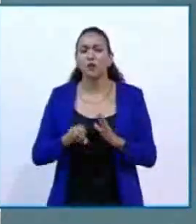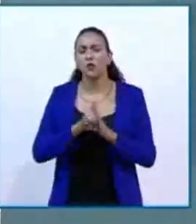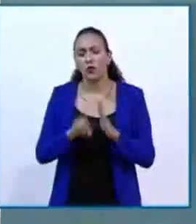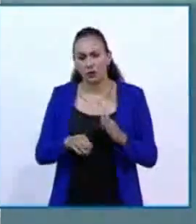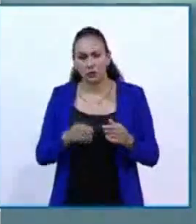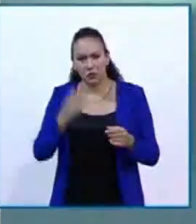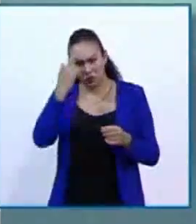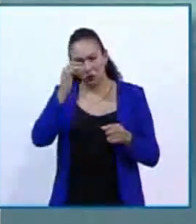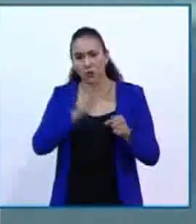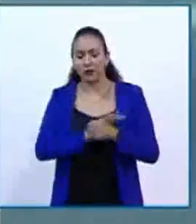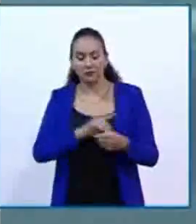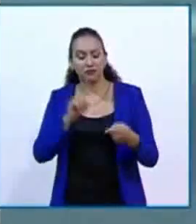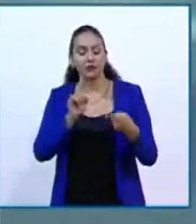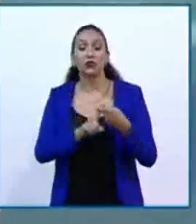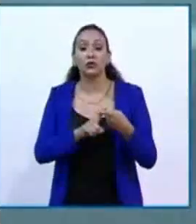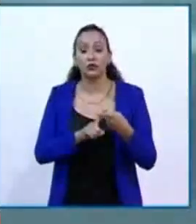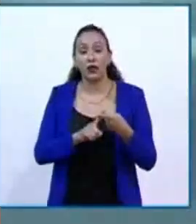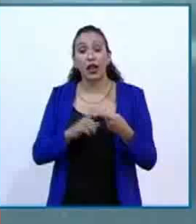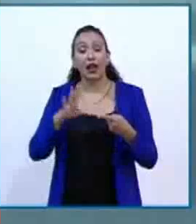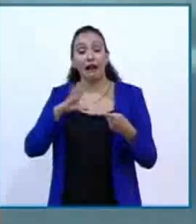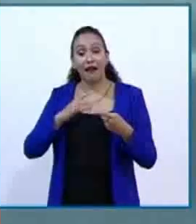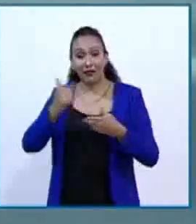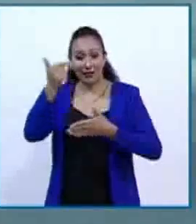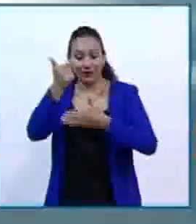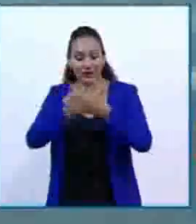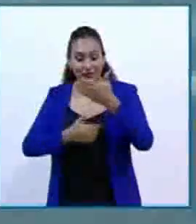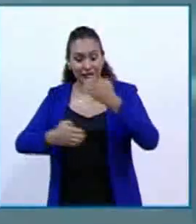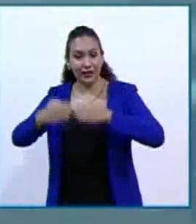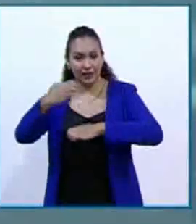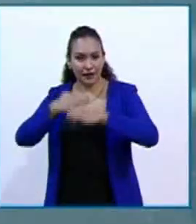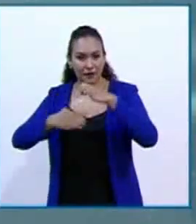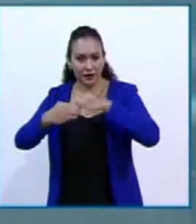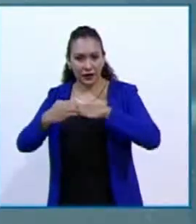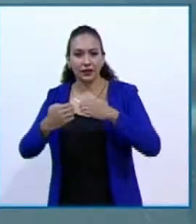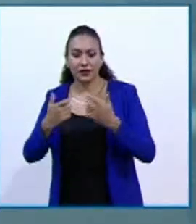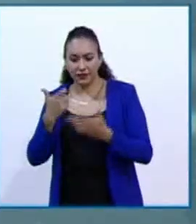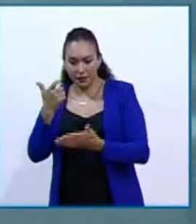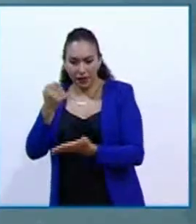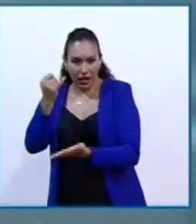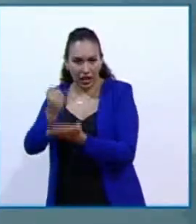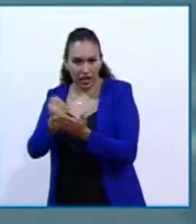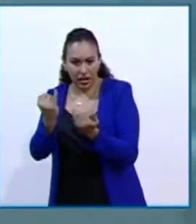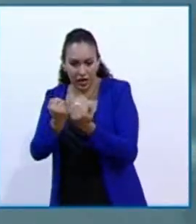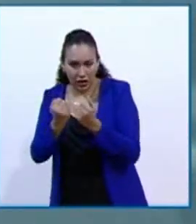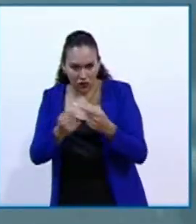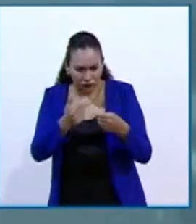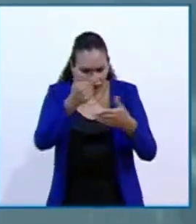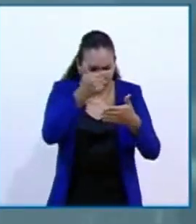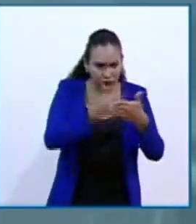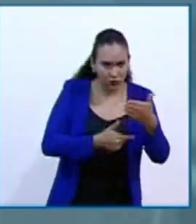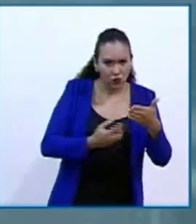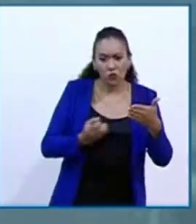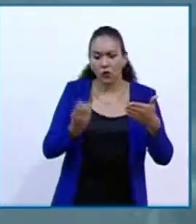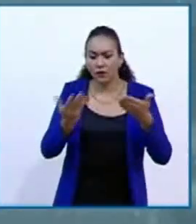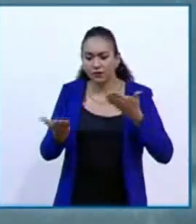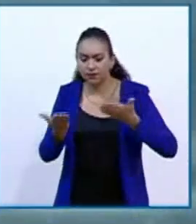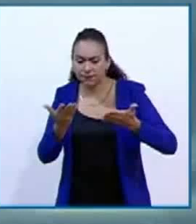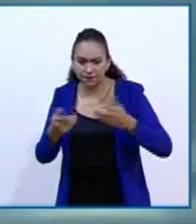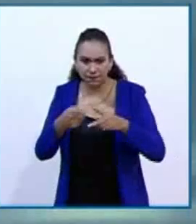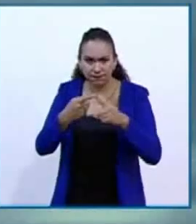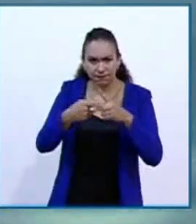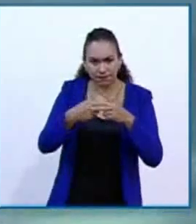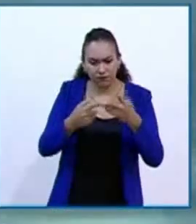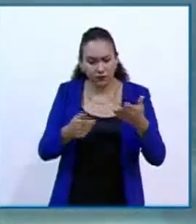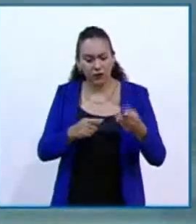en el listado de empresas que facturen operaciones simuladas y que exista correspondencia entre los ingresos acumulables declarados y